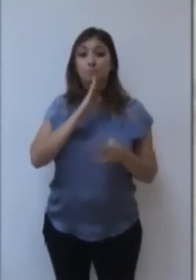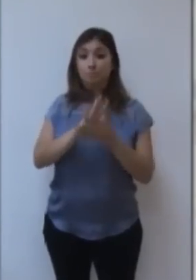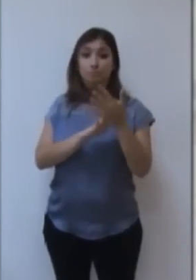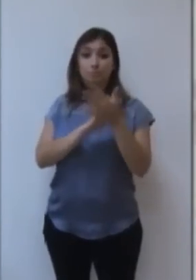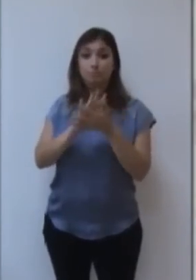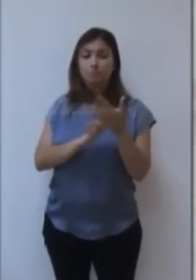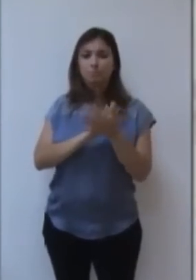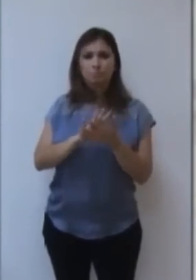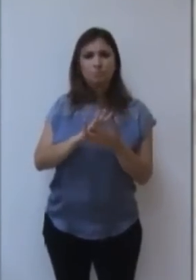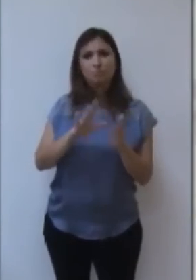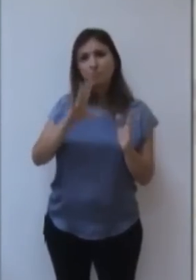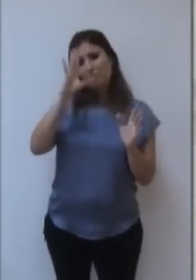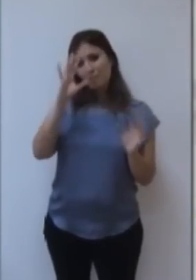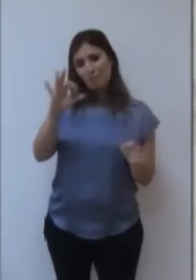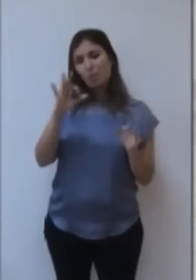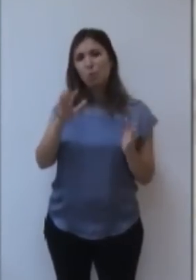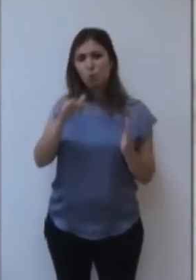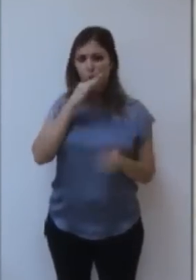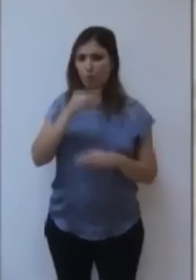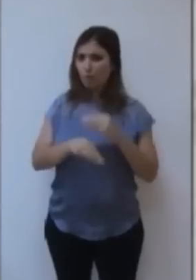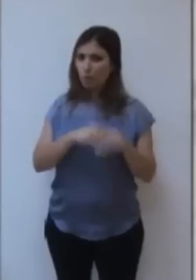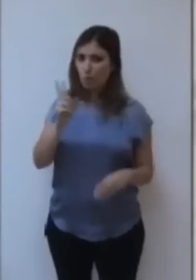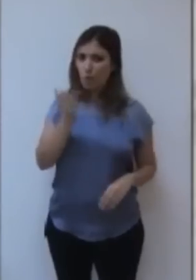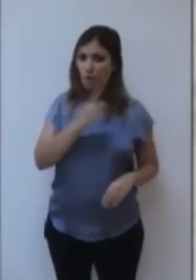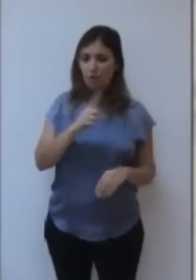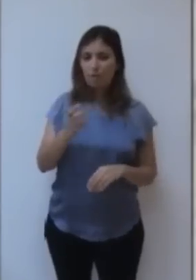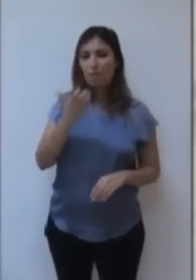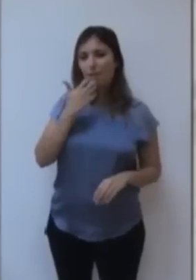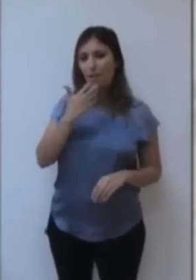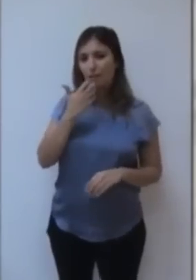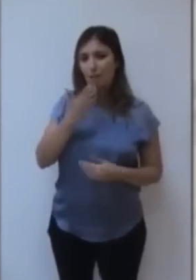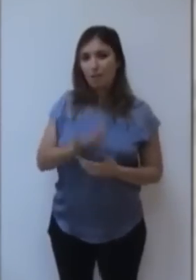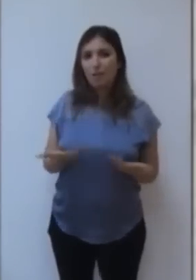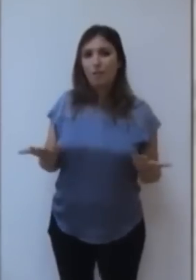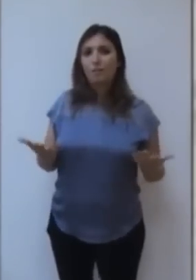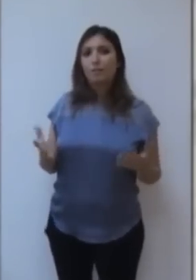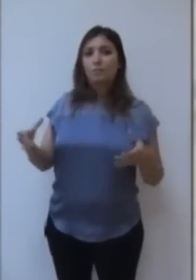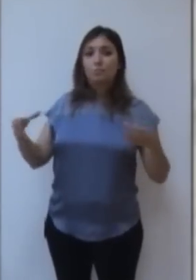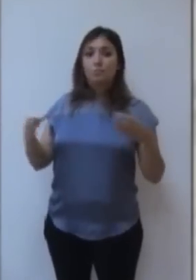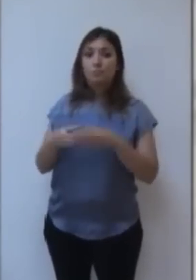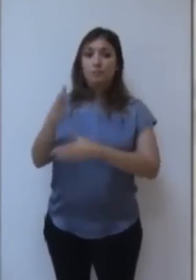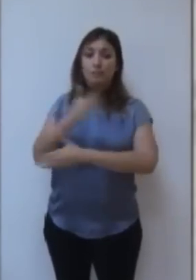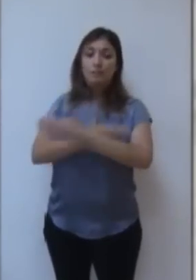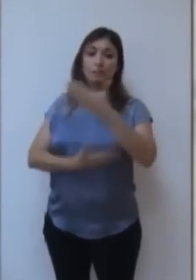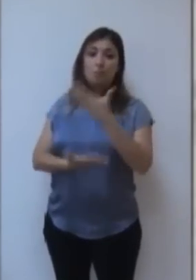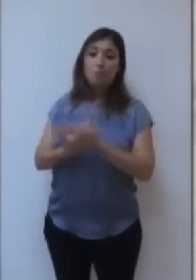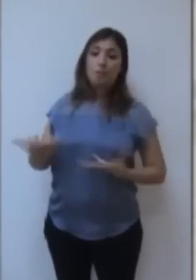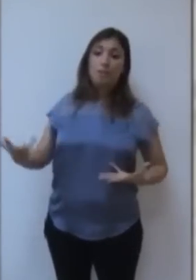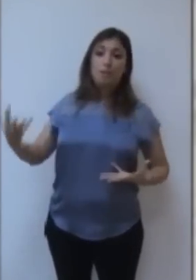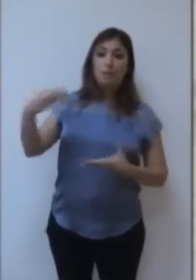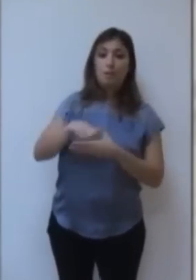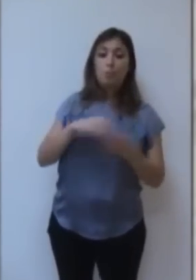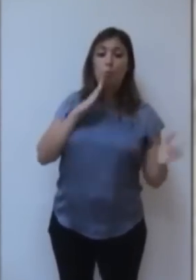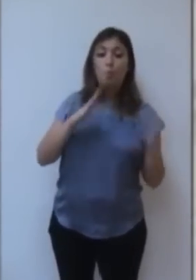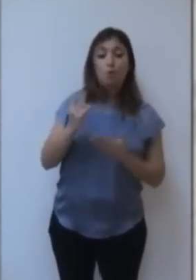hemos comentado, que son bastante obvias y que todavía no se hacen, de contar con el mundo de la discapacidad en su